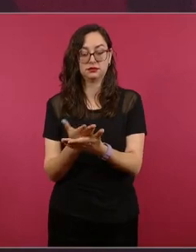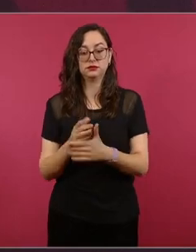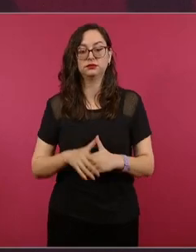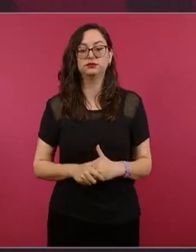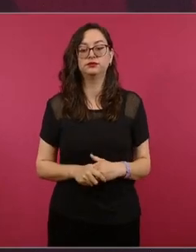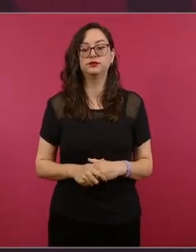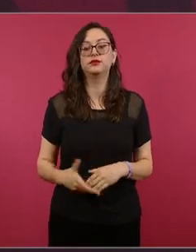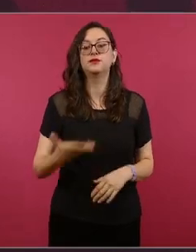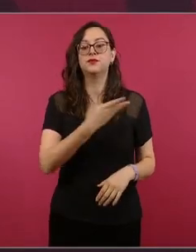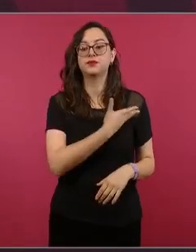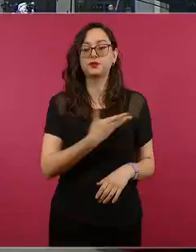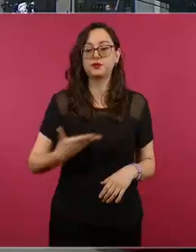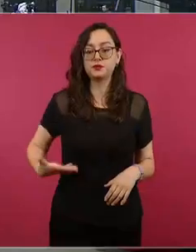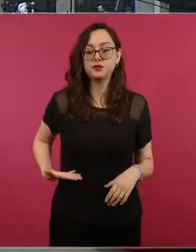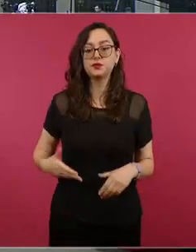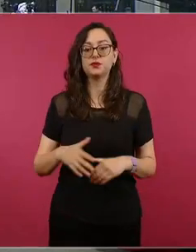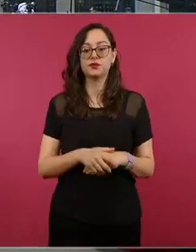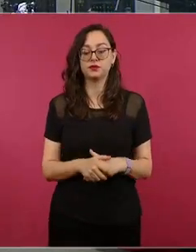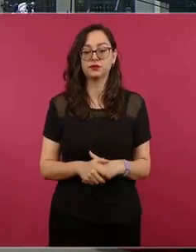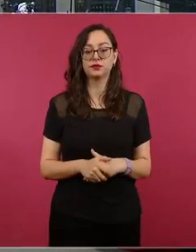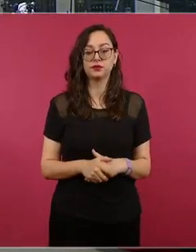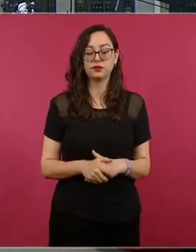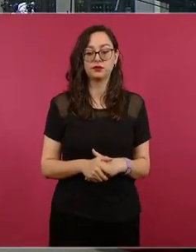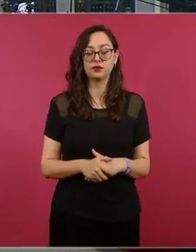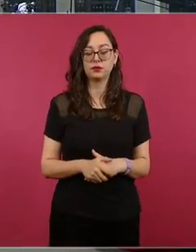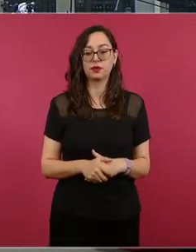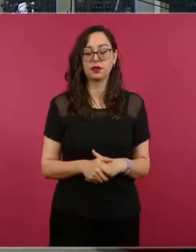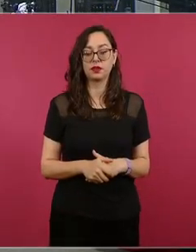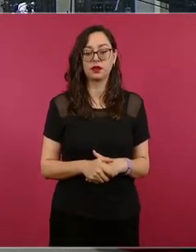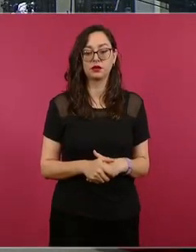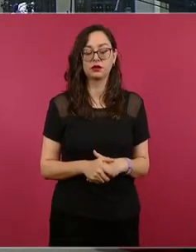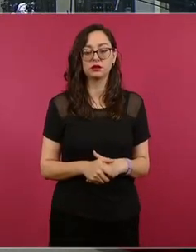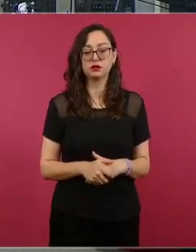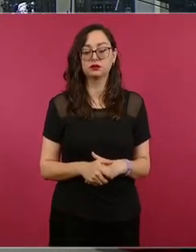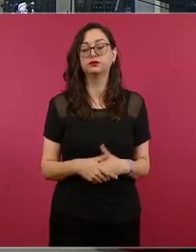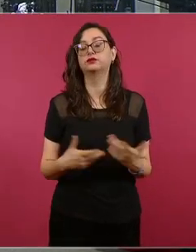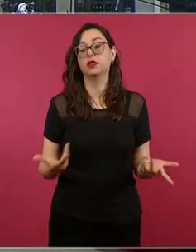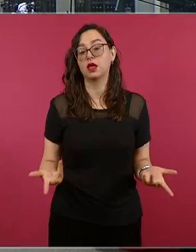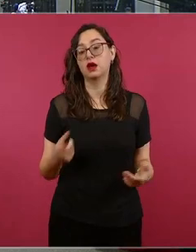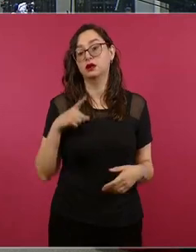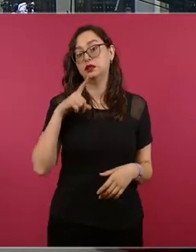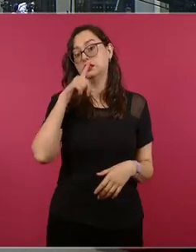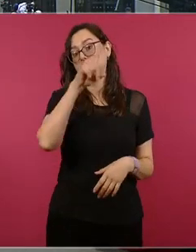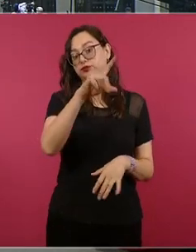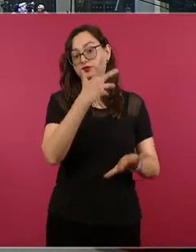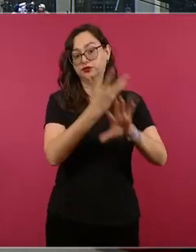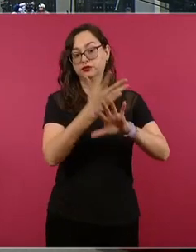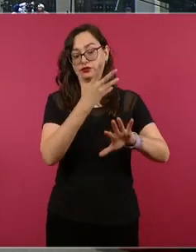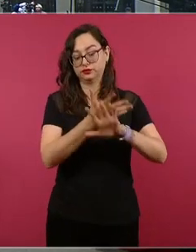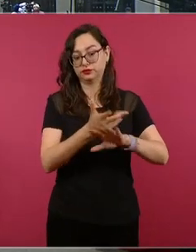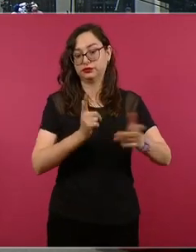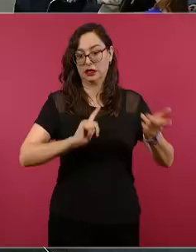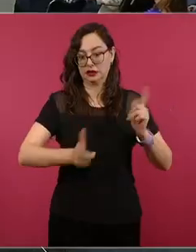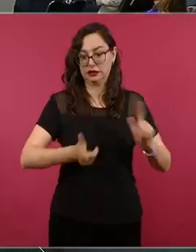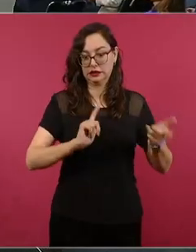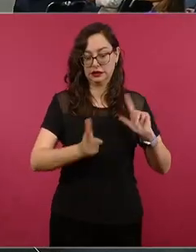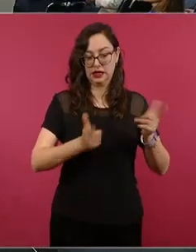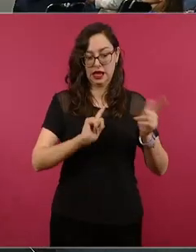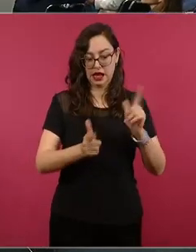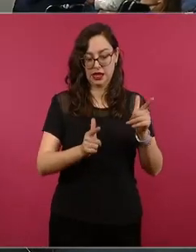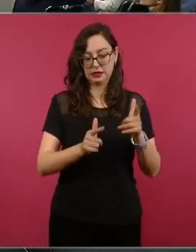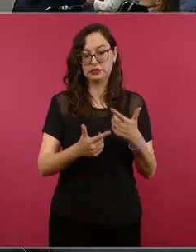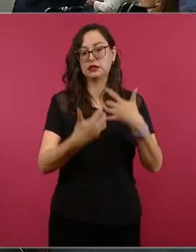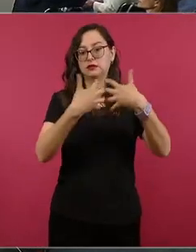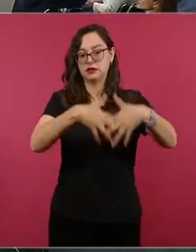Señor presidente, gracias a la excelente administración que se le ha dado a Deer Park a 2 años que fue adquirida por Pemex, el